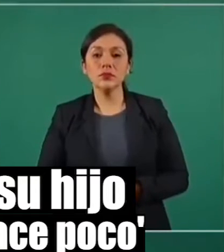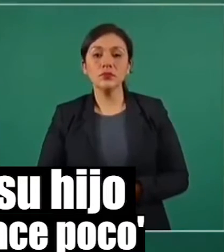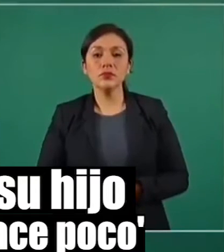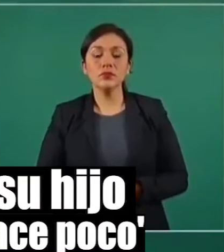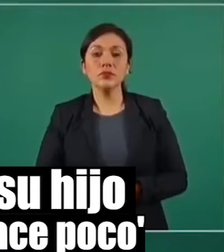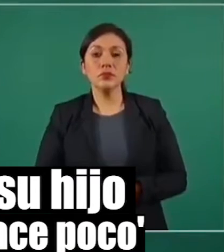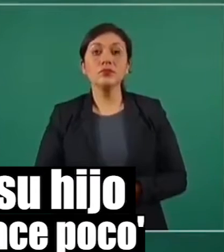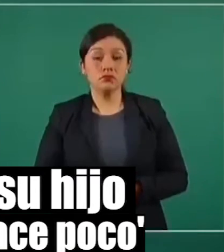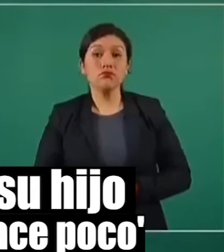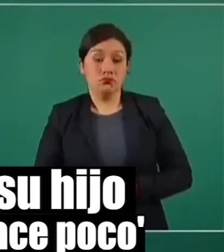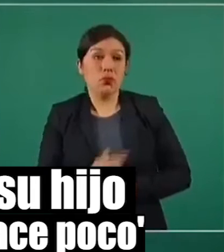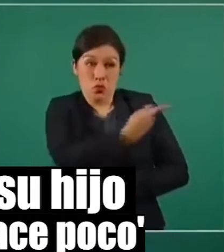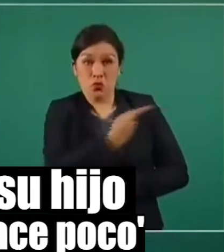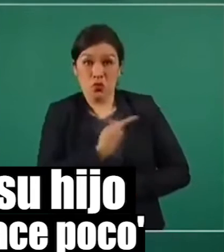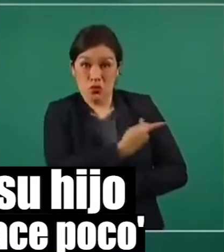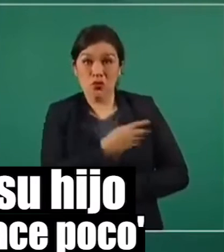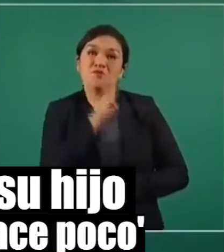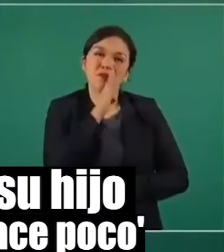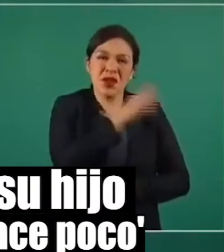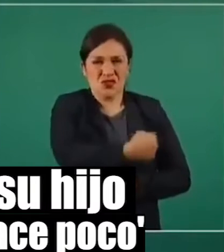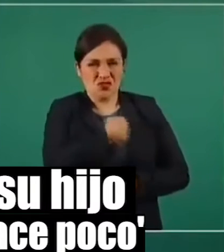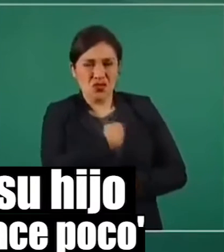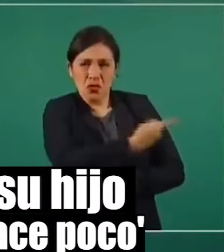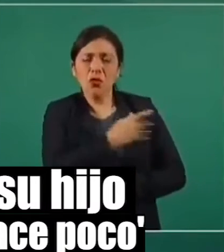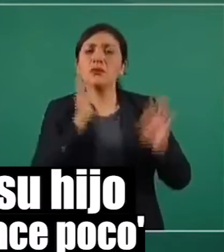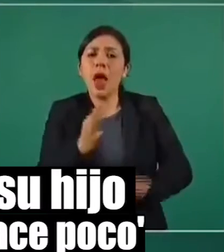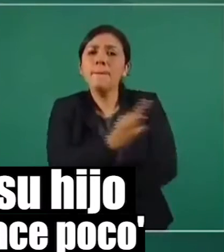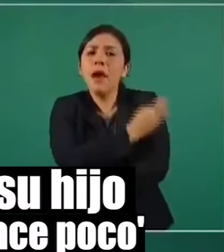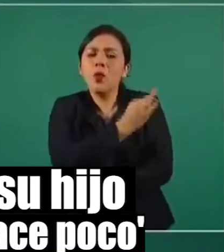los dos nos vacunamos con hasta hacen